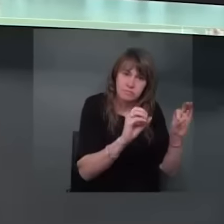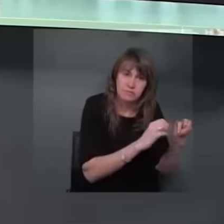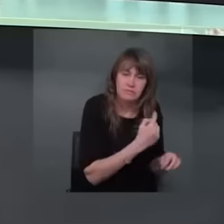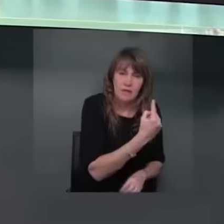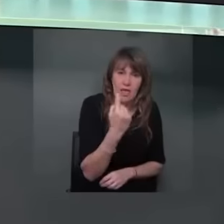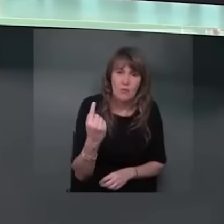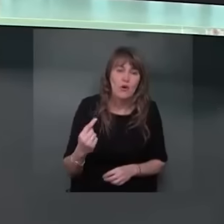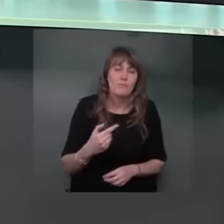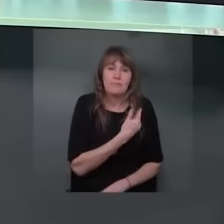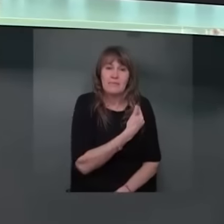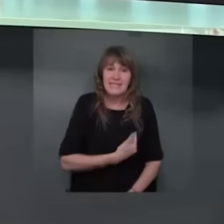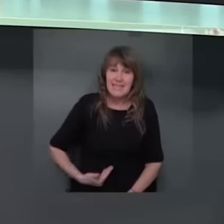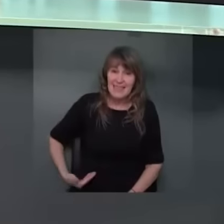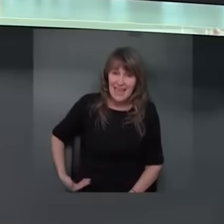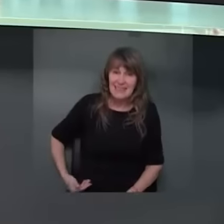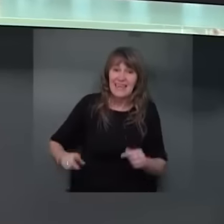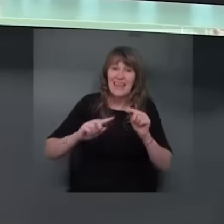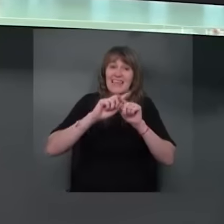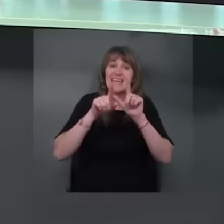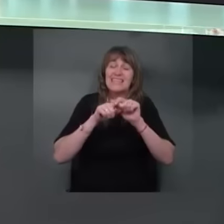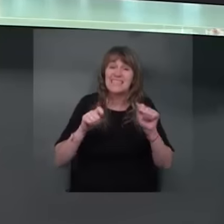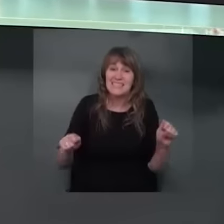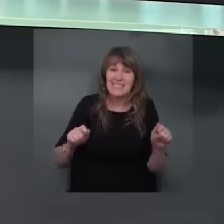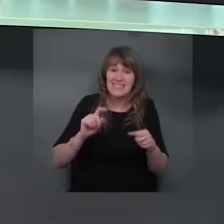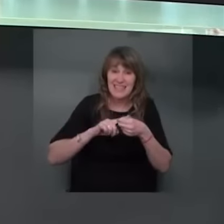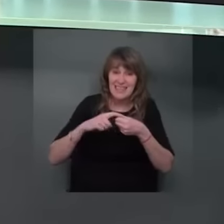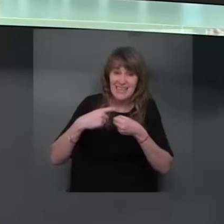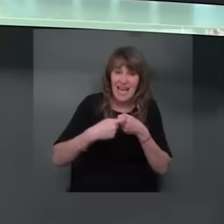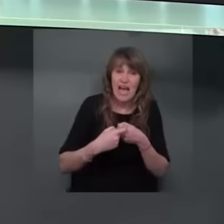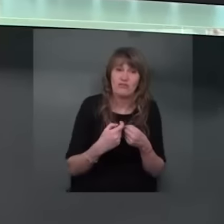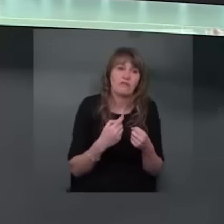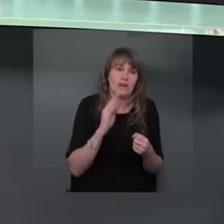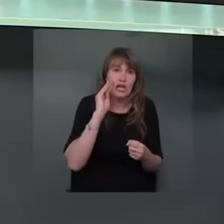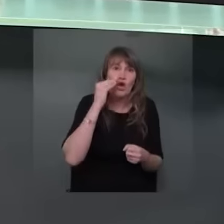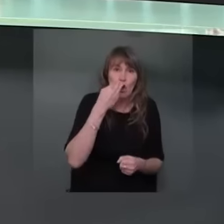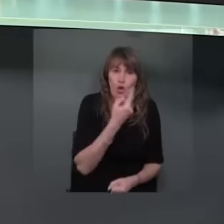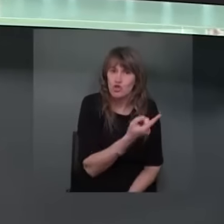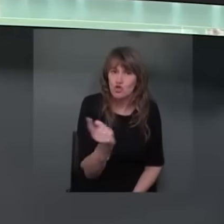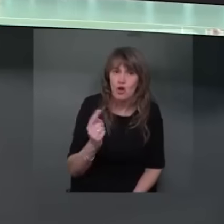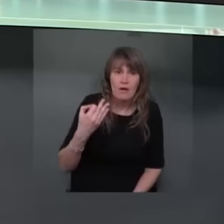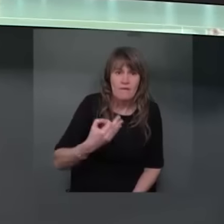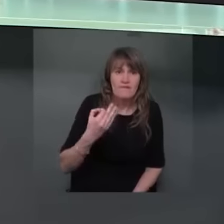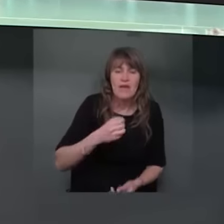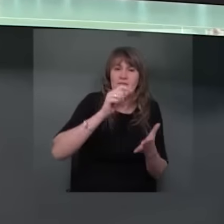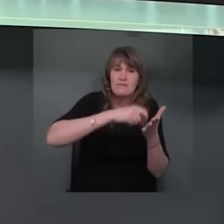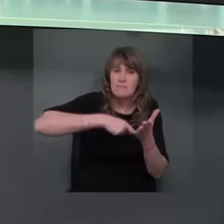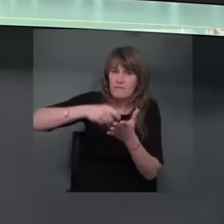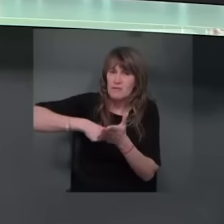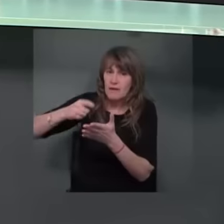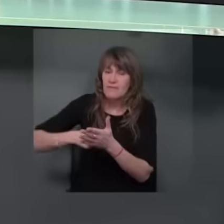sindical Marcelo abdala reconoció el trabajo de la militancia que a su entender permitió alcanzar las firmas que habilitaron el plebiscito